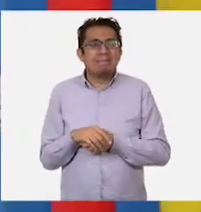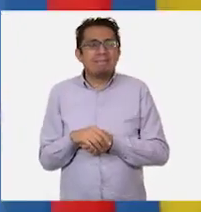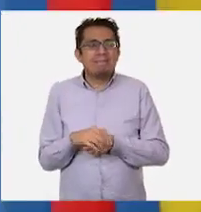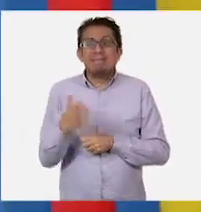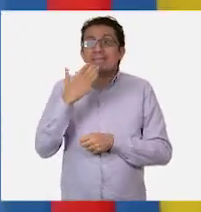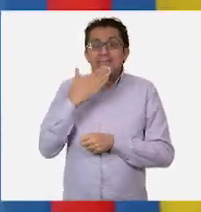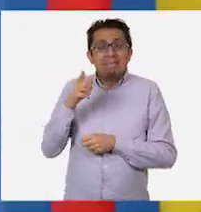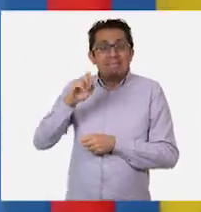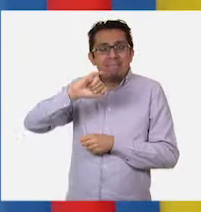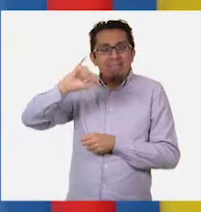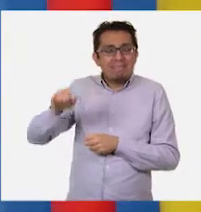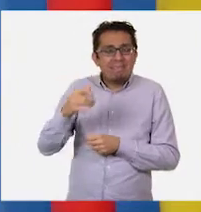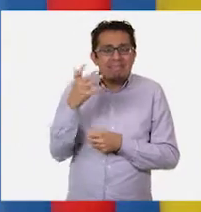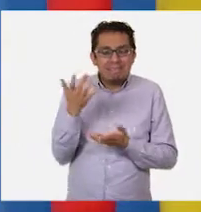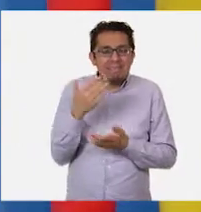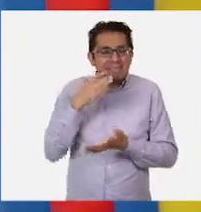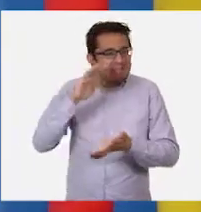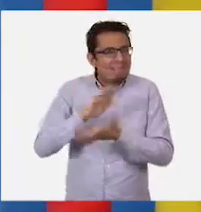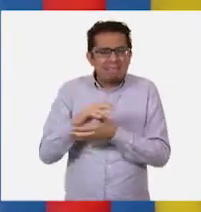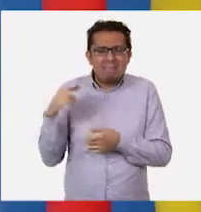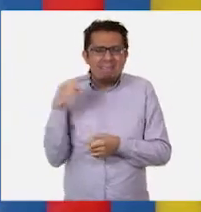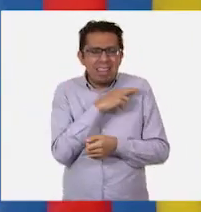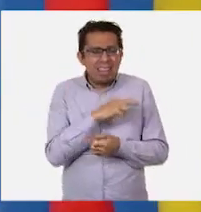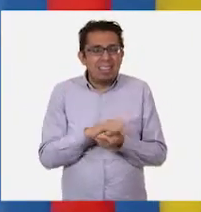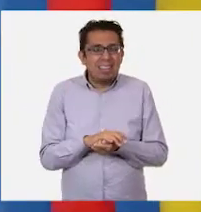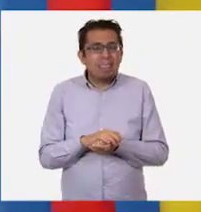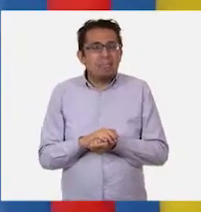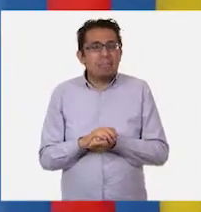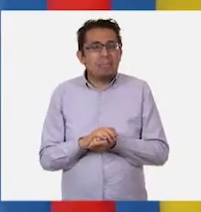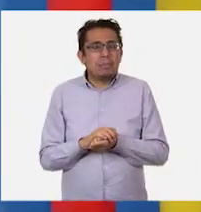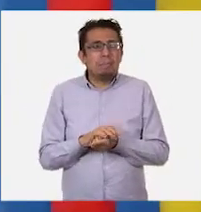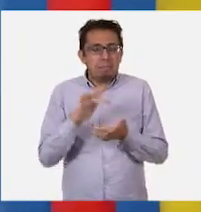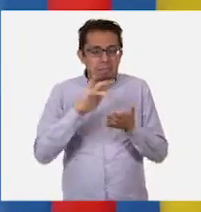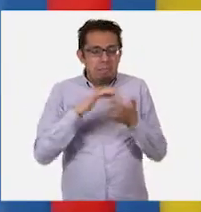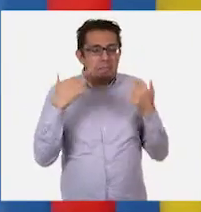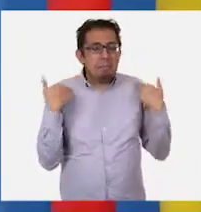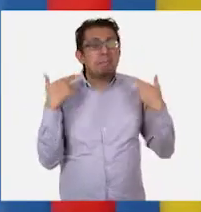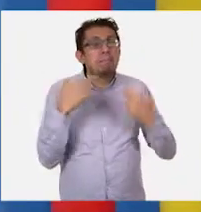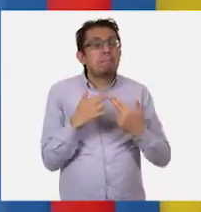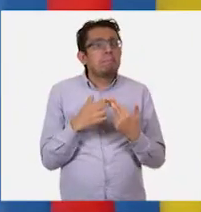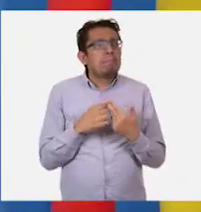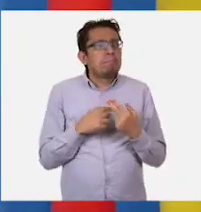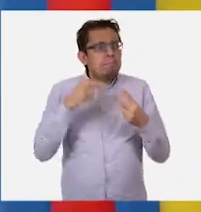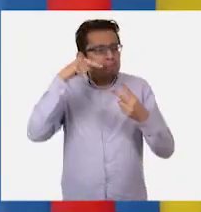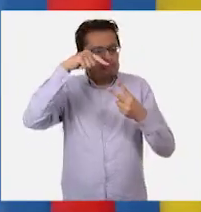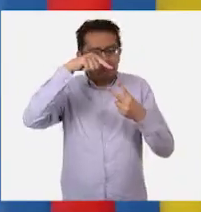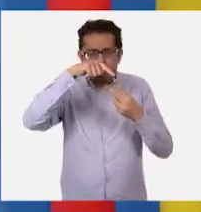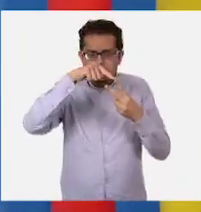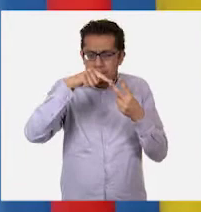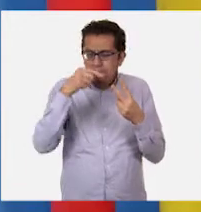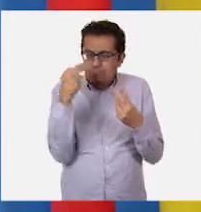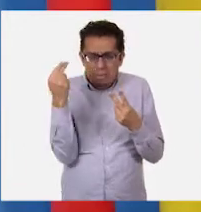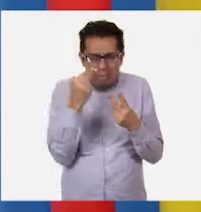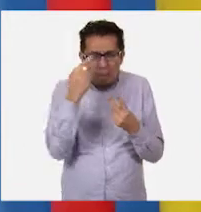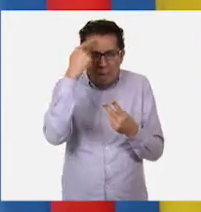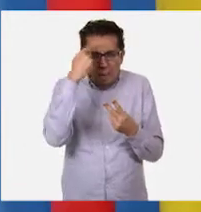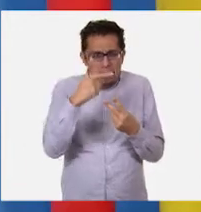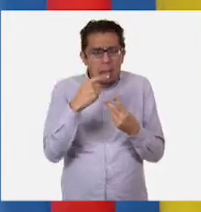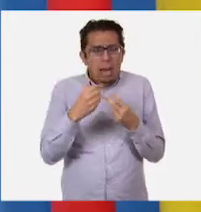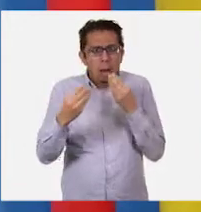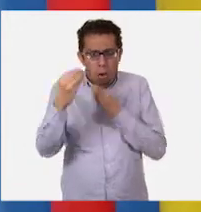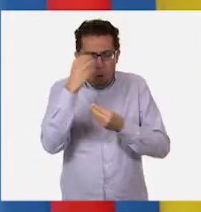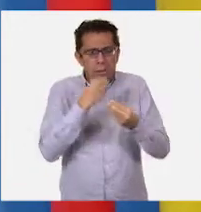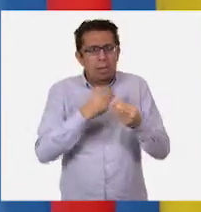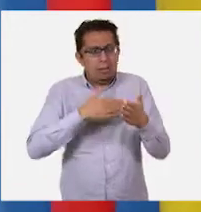¡Muy bien, es tu turno. Bueno, muchas gracias, maestro. A ver, los dos factores que intervienen para que los alimentos se